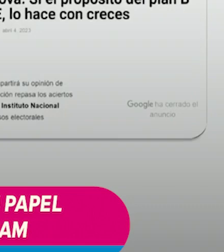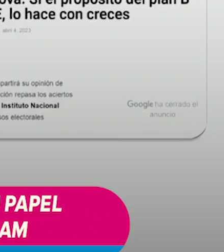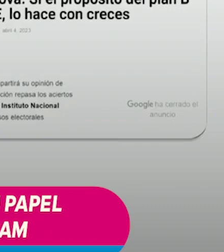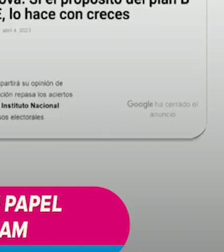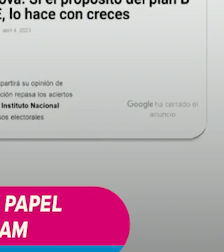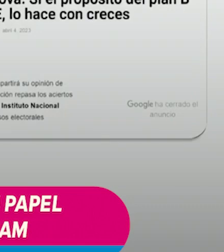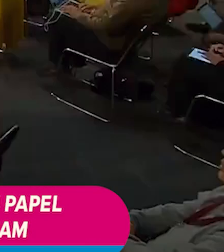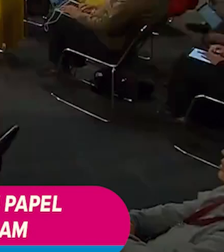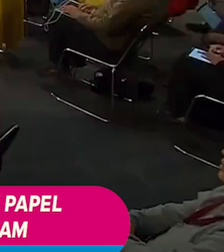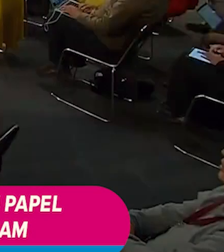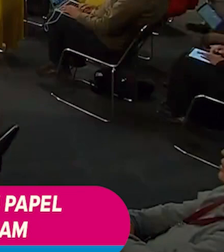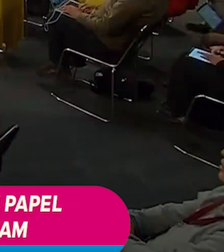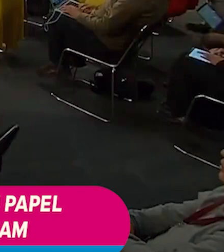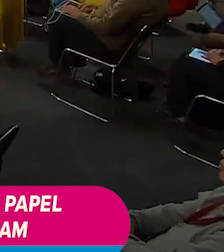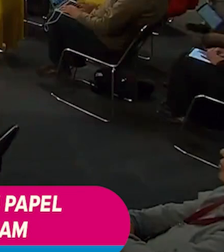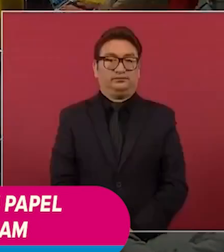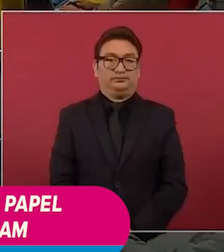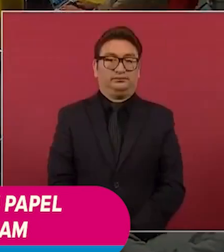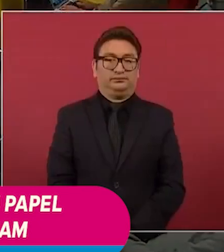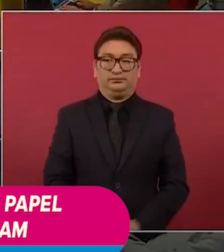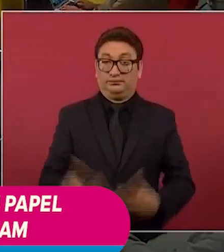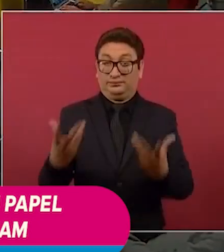con Loret, o sea,